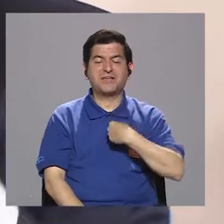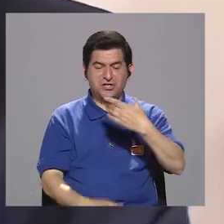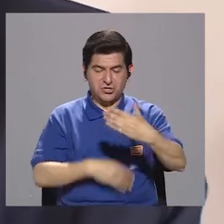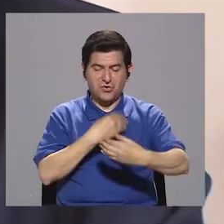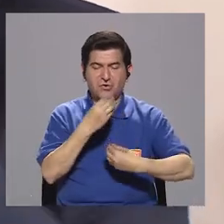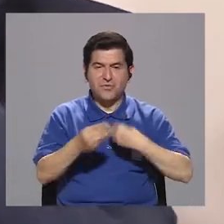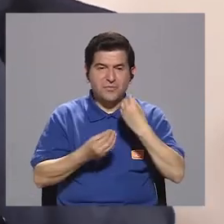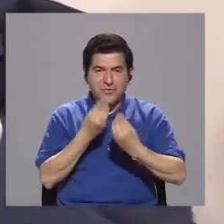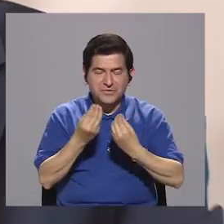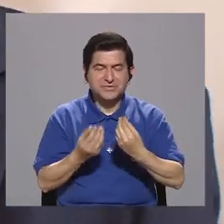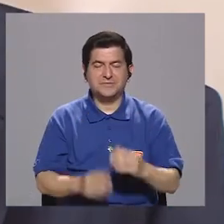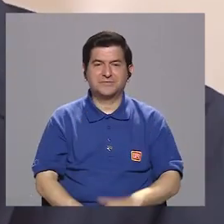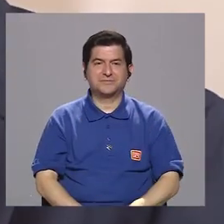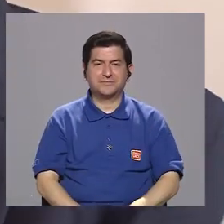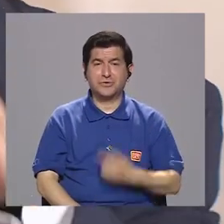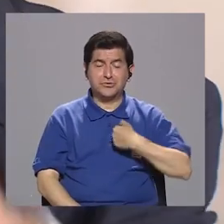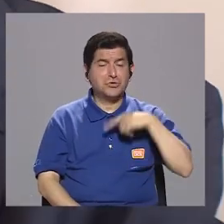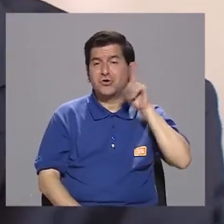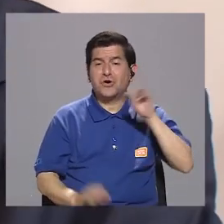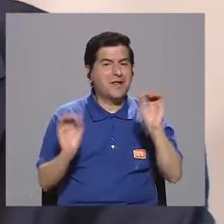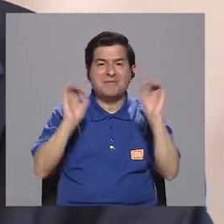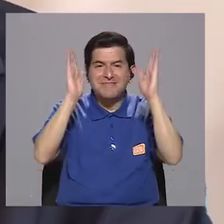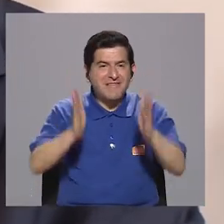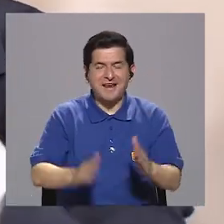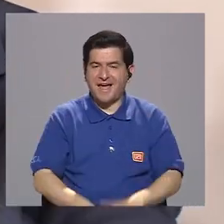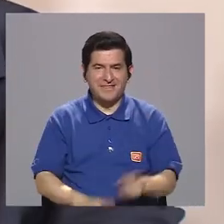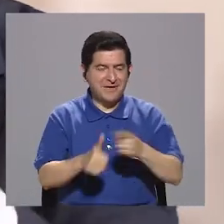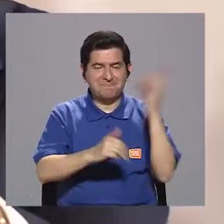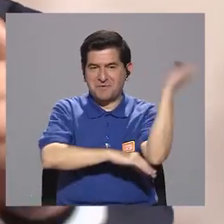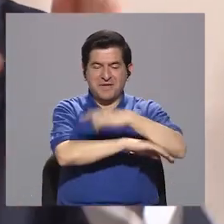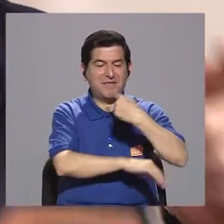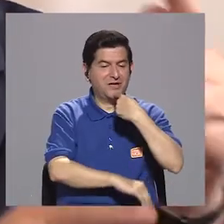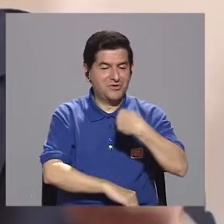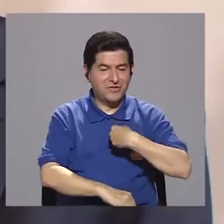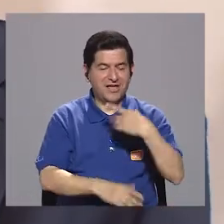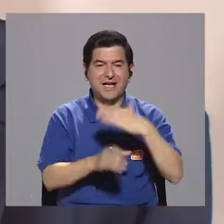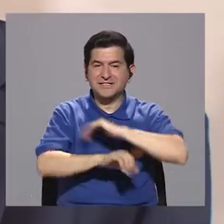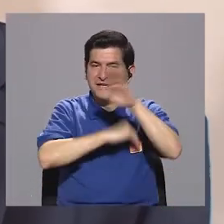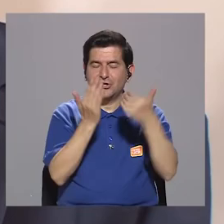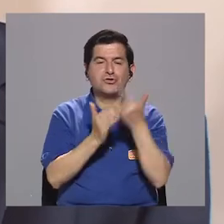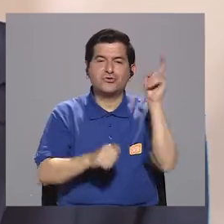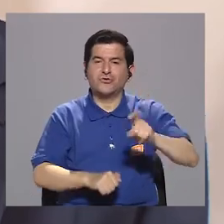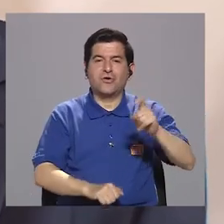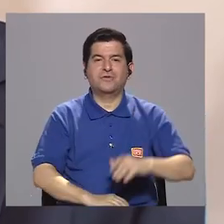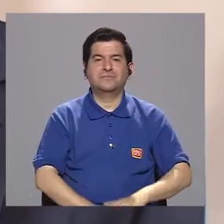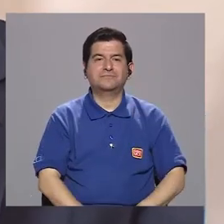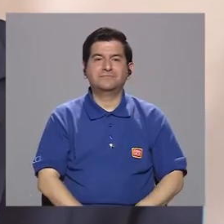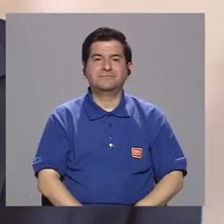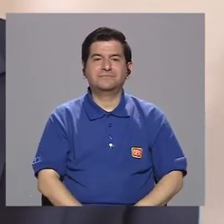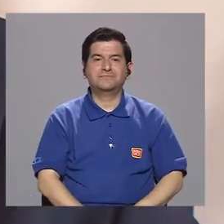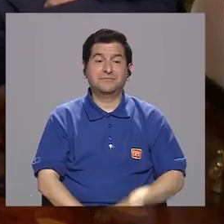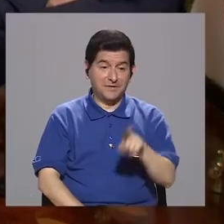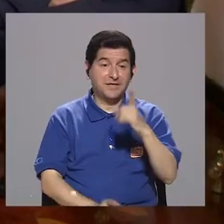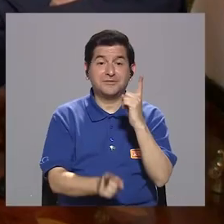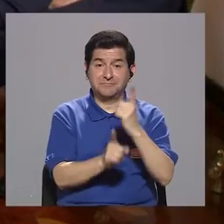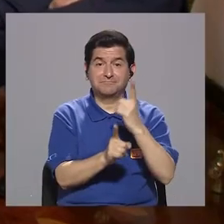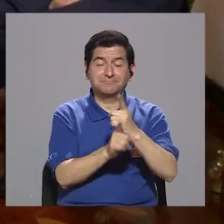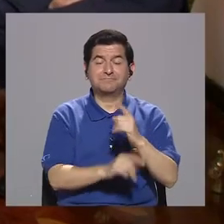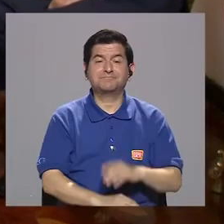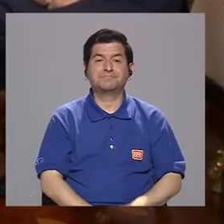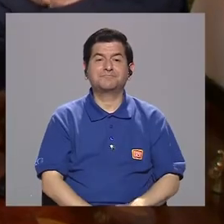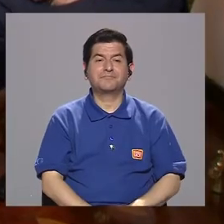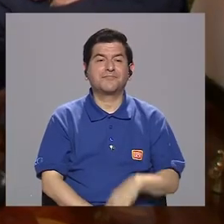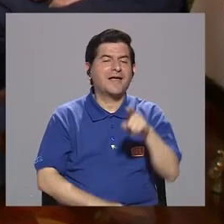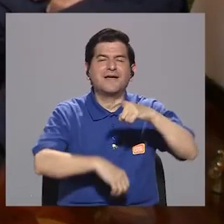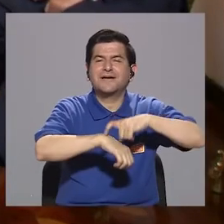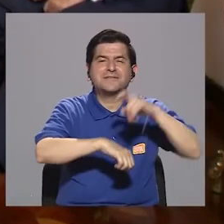hacer, nunca engañé a nadie. Desde el primer día yo dije que iba a hacer todo lo que hizo. Y efectivamente así fue. Digamos,